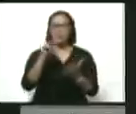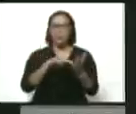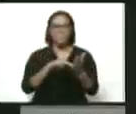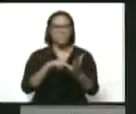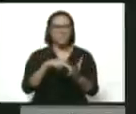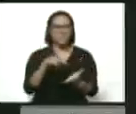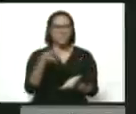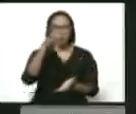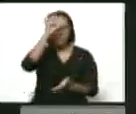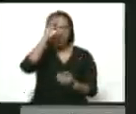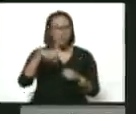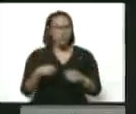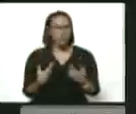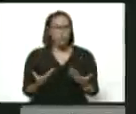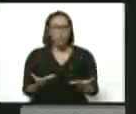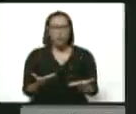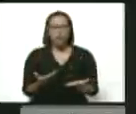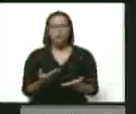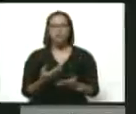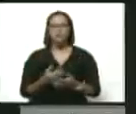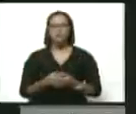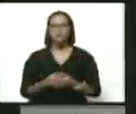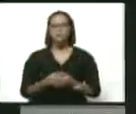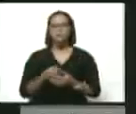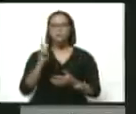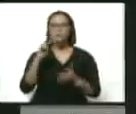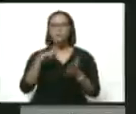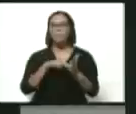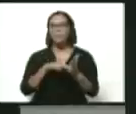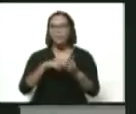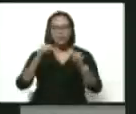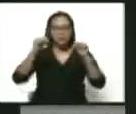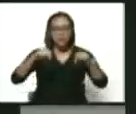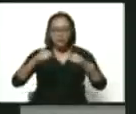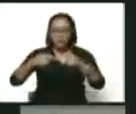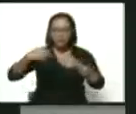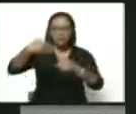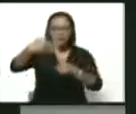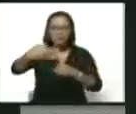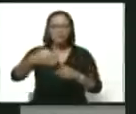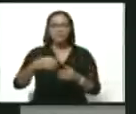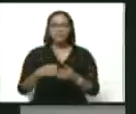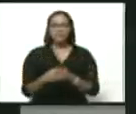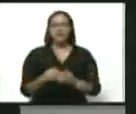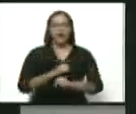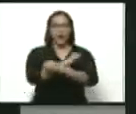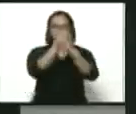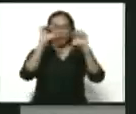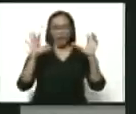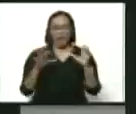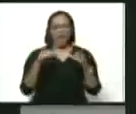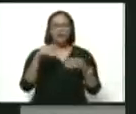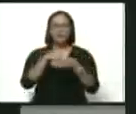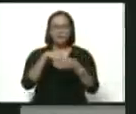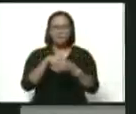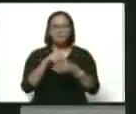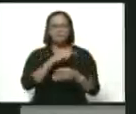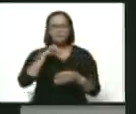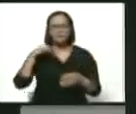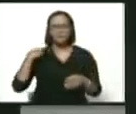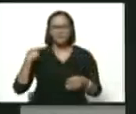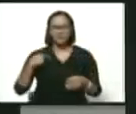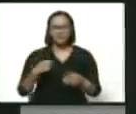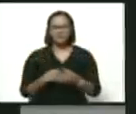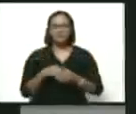¿no? 2000 en adelante, de aquí a esta fecha. Aclarado el panorama electoral, nosotros tenemos